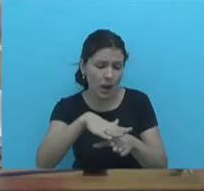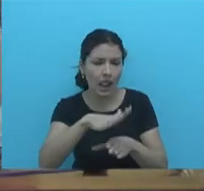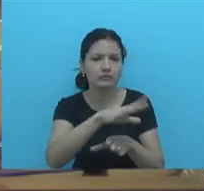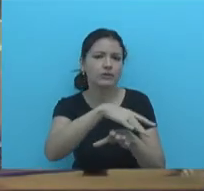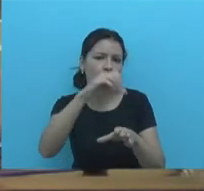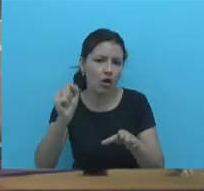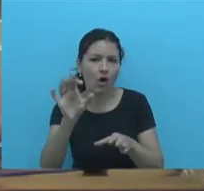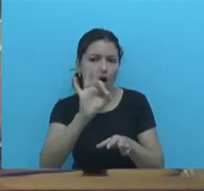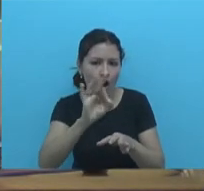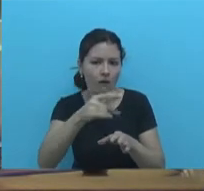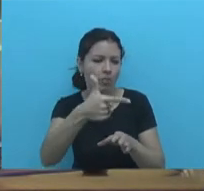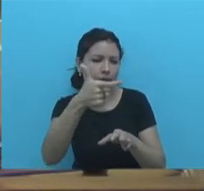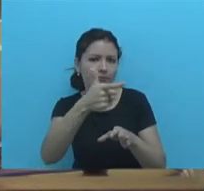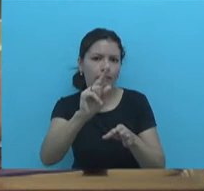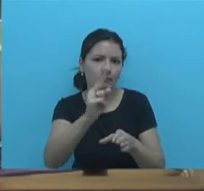Diputado.